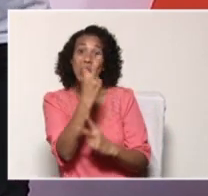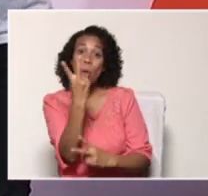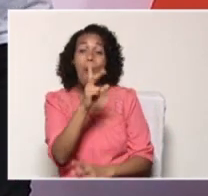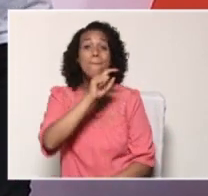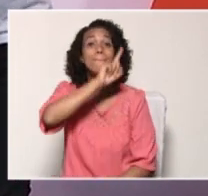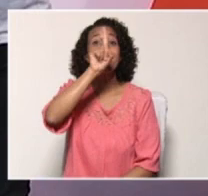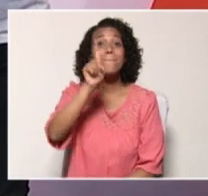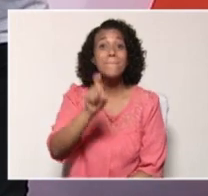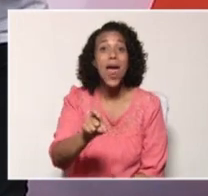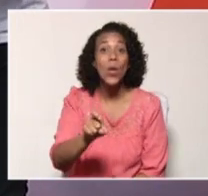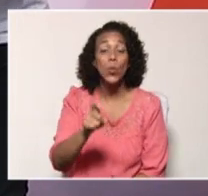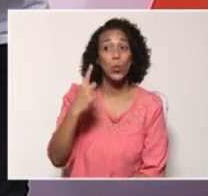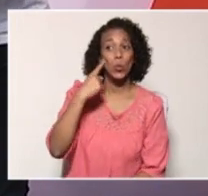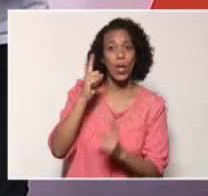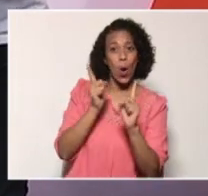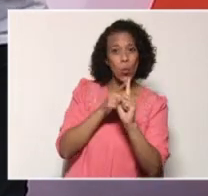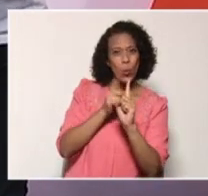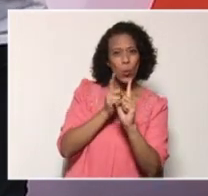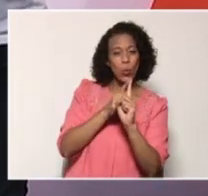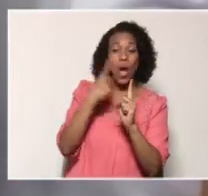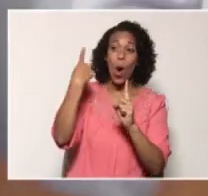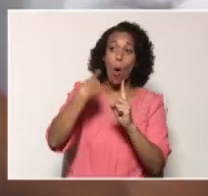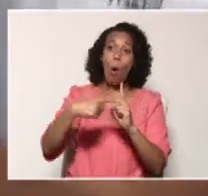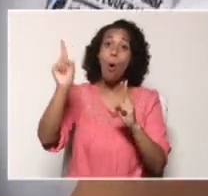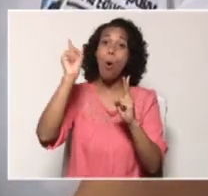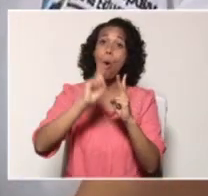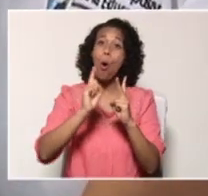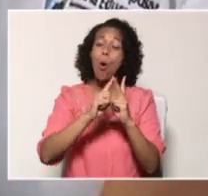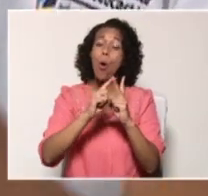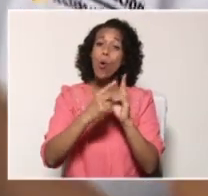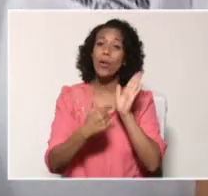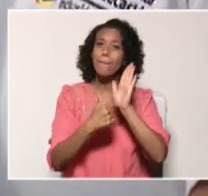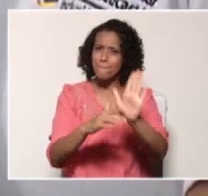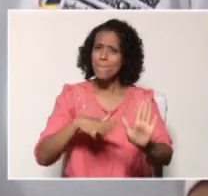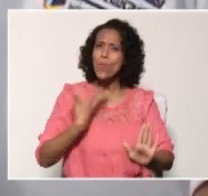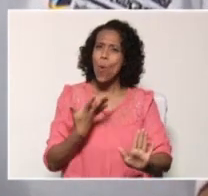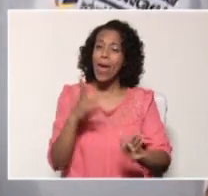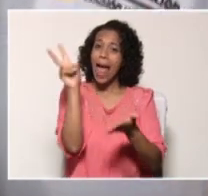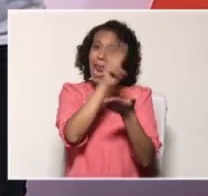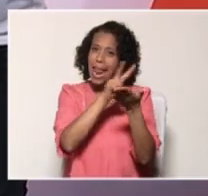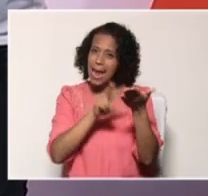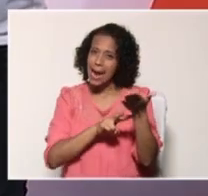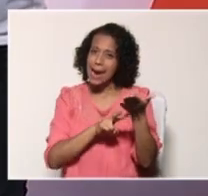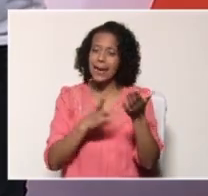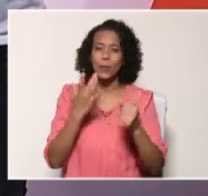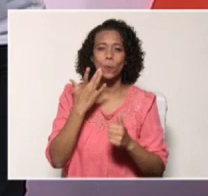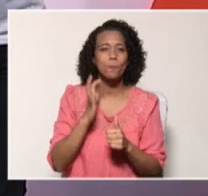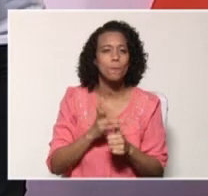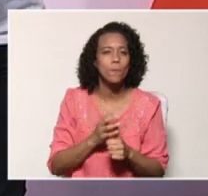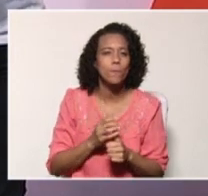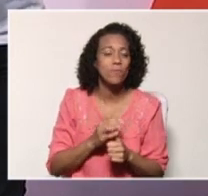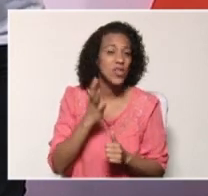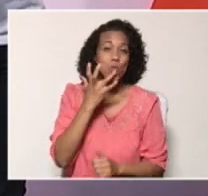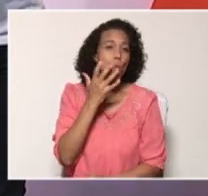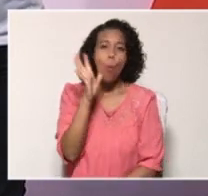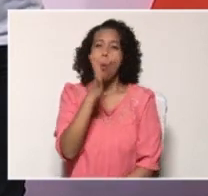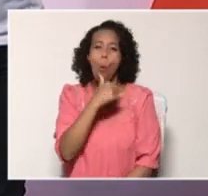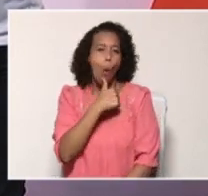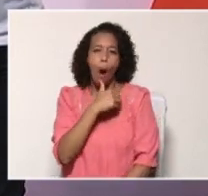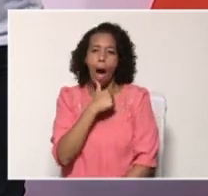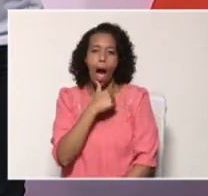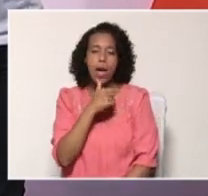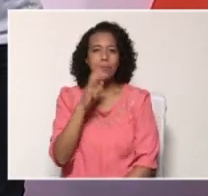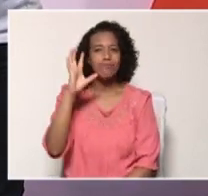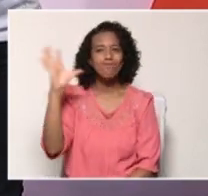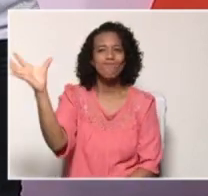adivinanzas. Una que les vamos a leer y otra que en la medida que ustedes puedan, pueden leerlo. Y si no tenemos de dónde leer